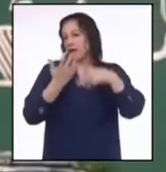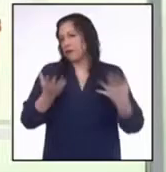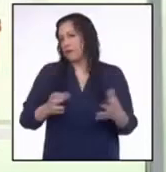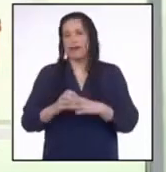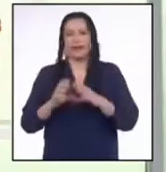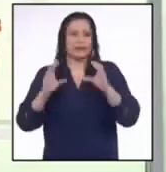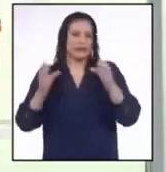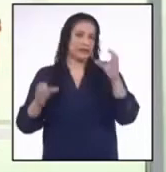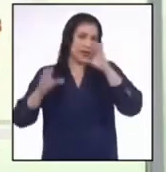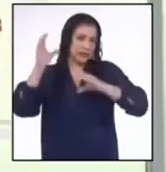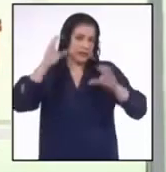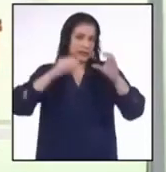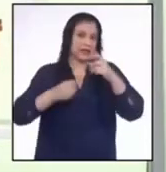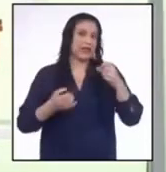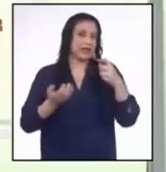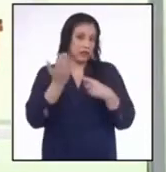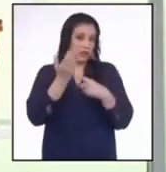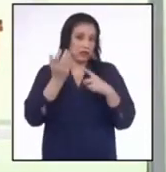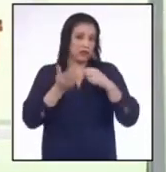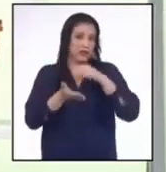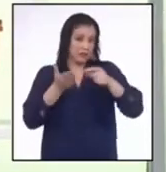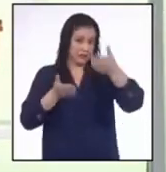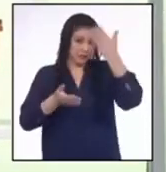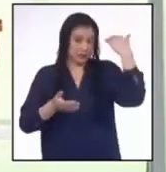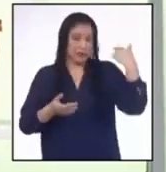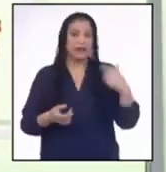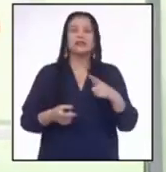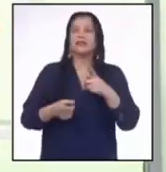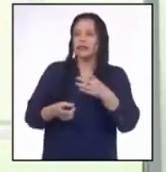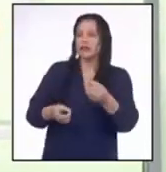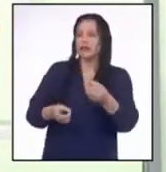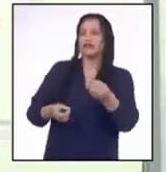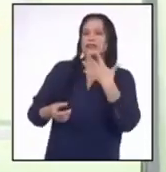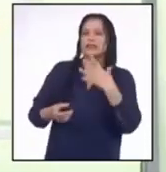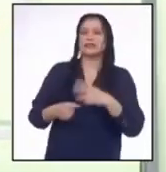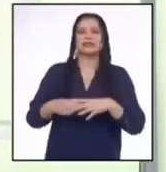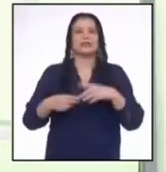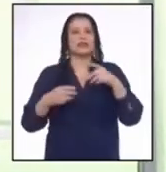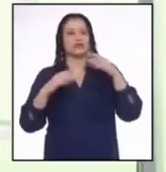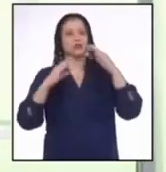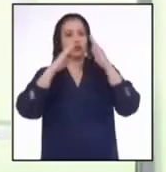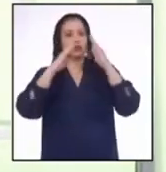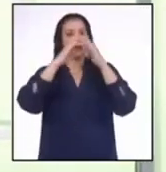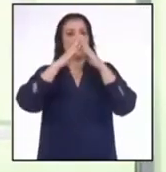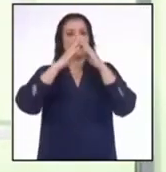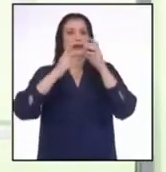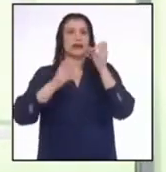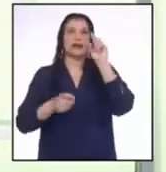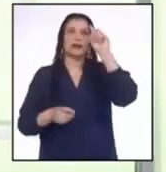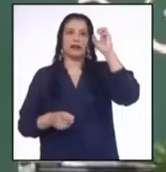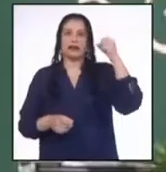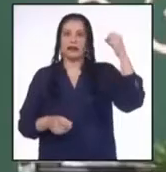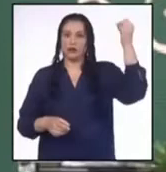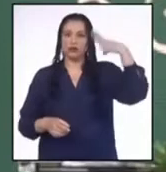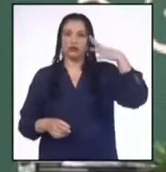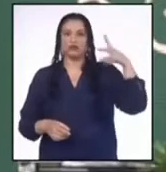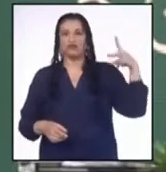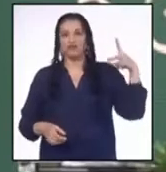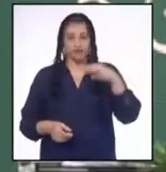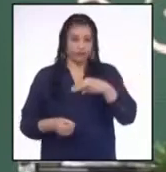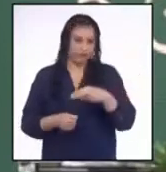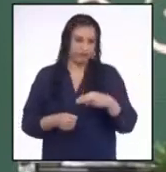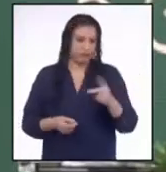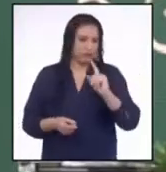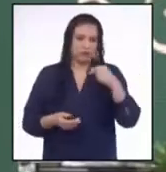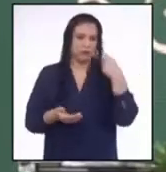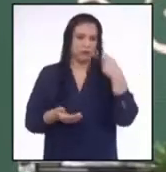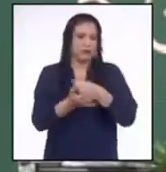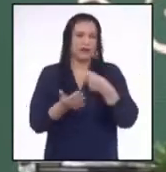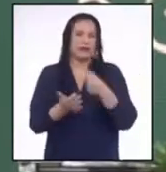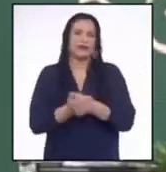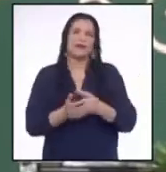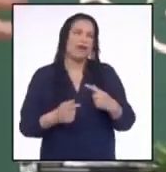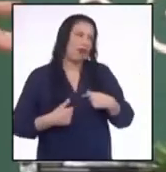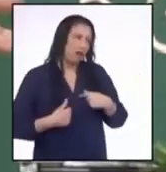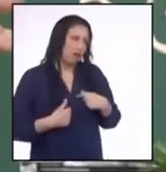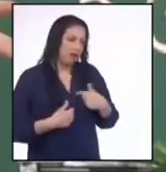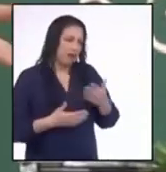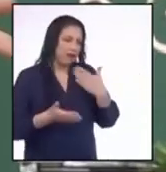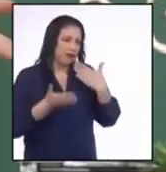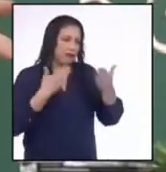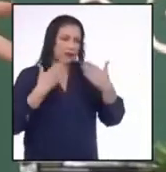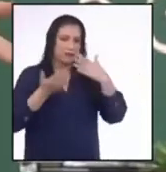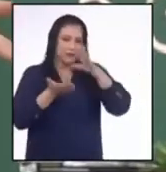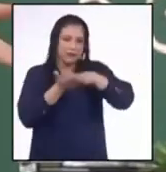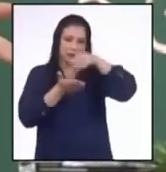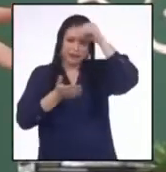pasada? Sí, claro, nos contaste que te habían cortado la luz de tu casa por no pagar. Ya, pero me refería a lo que